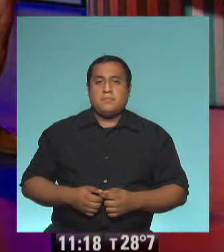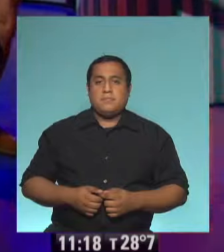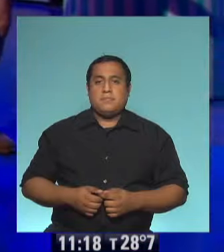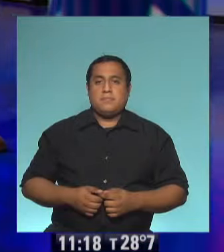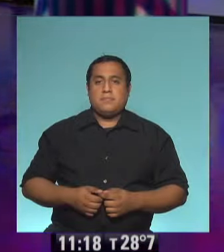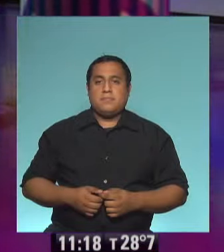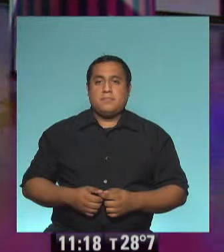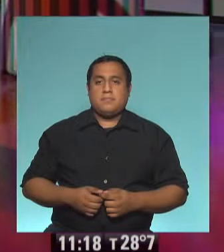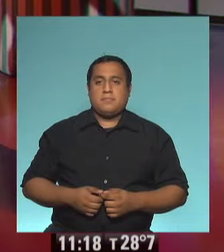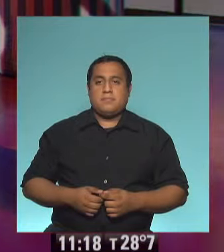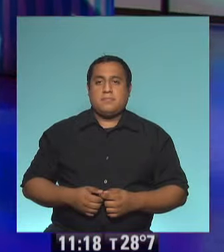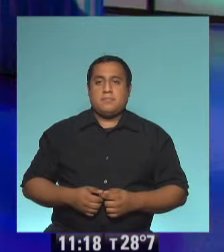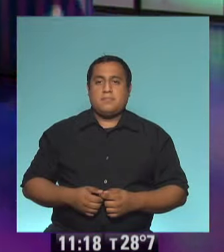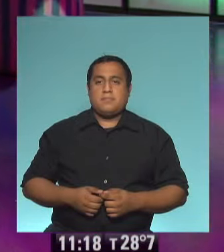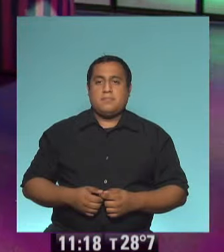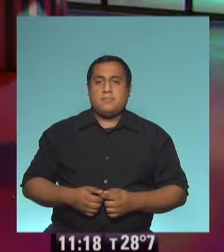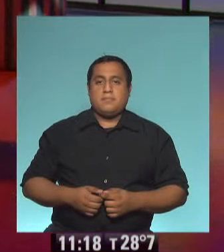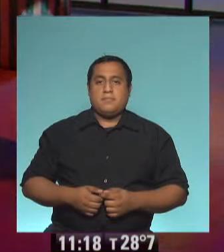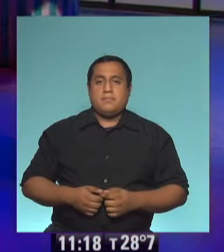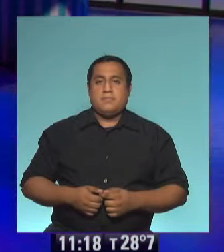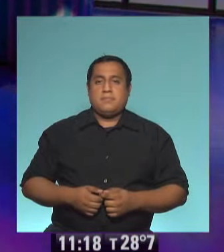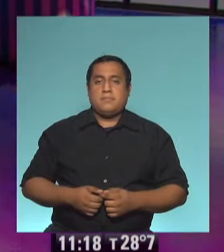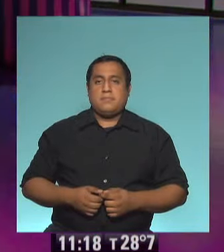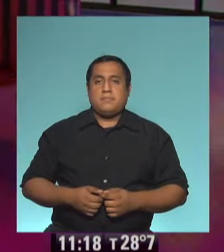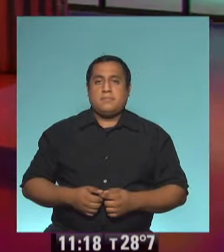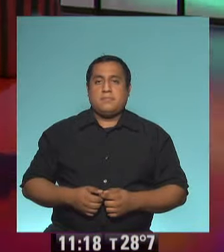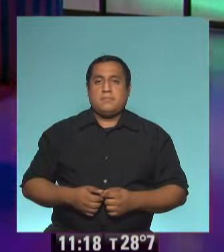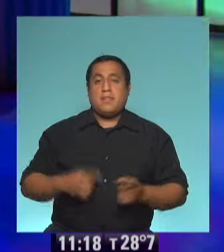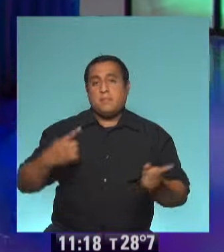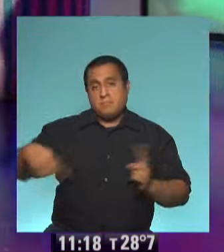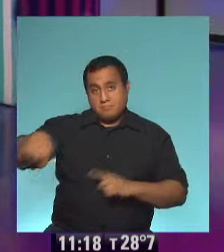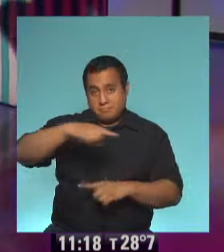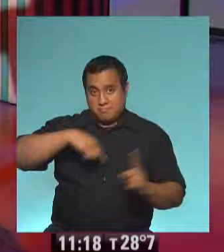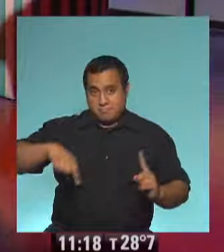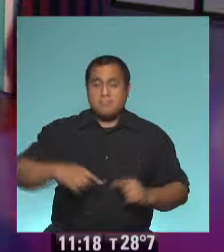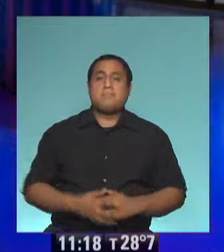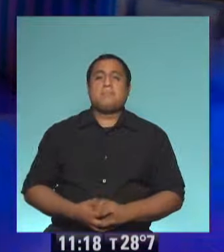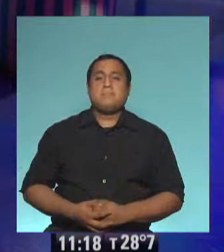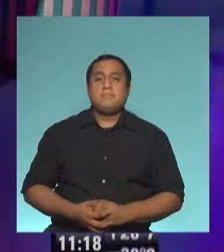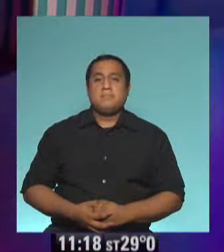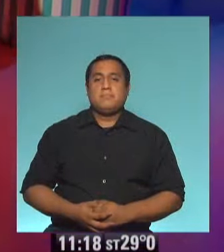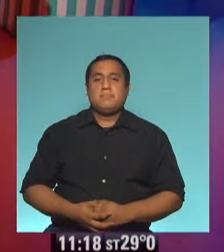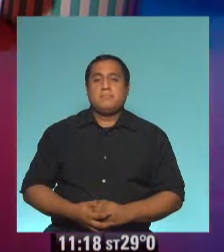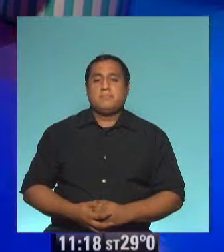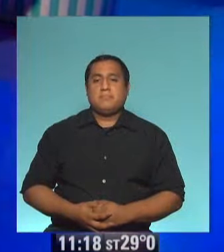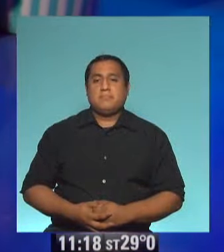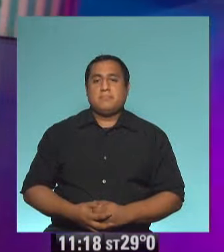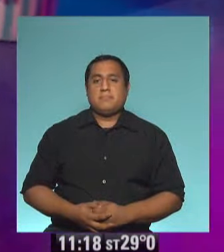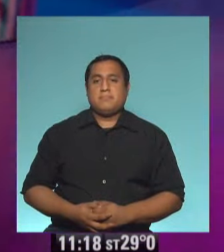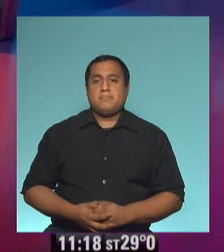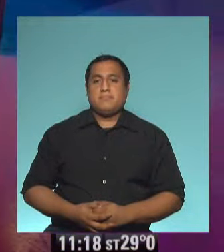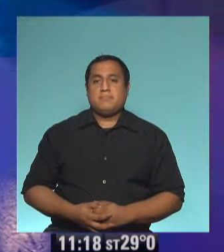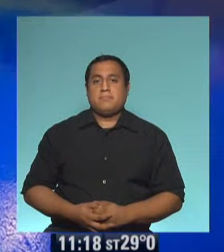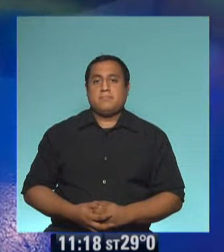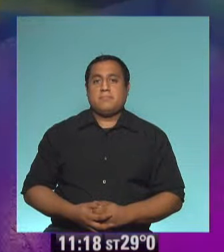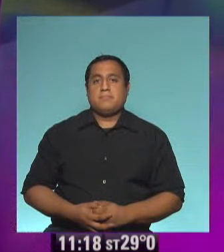Y baja por todo el cuerpo. Ahí está. Okay. Y ahí hacemos un giro también, un haciendo giro. Esto, porque decimos todas las mañanas. Todas las